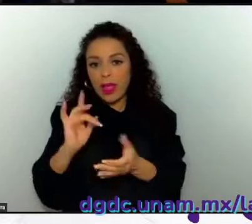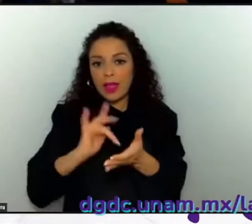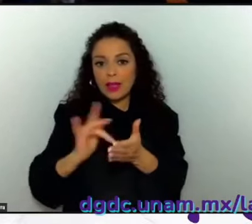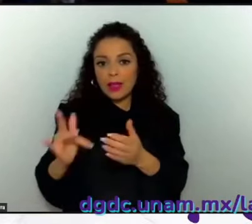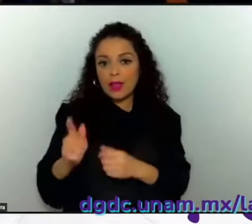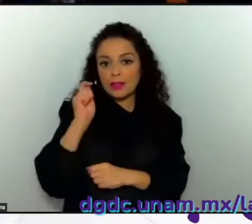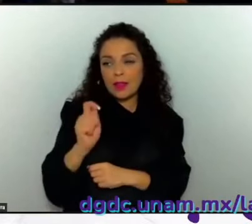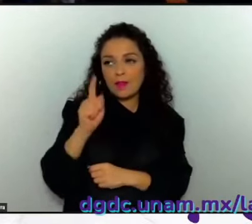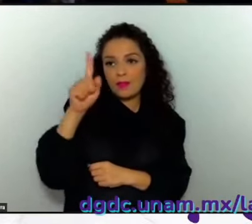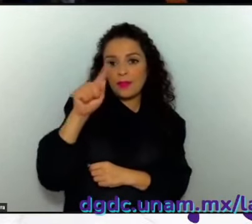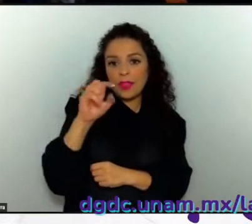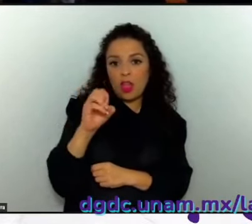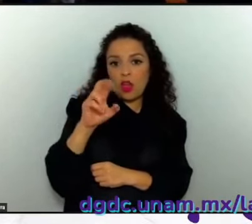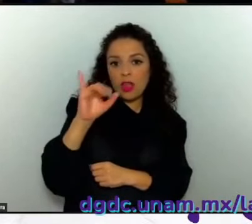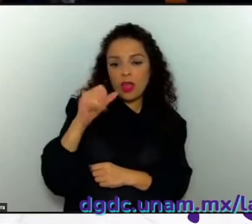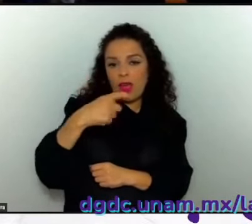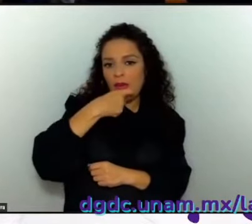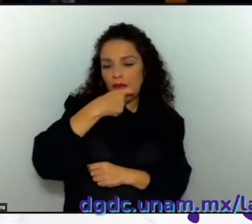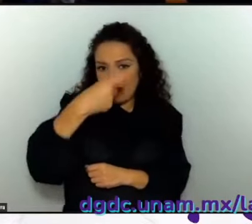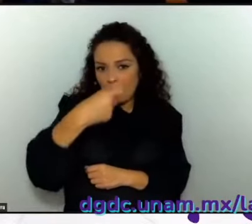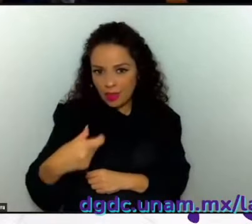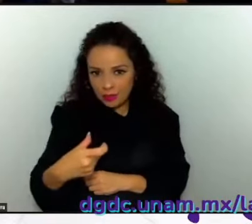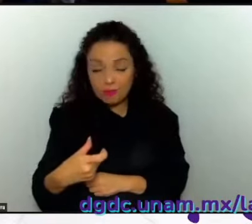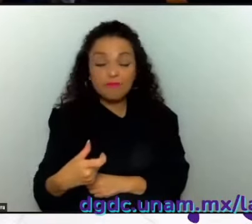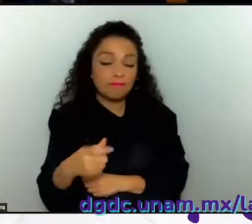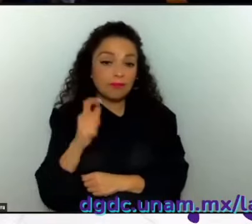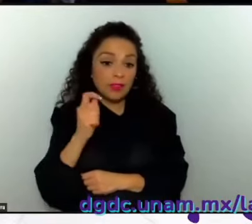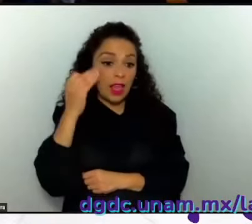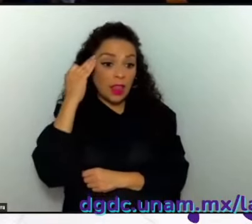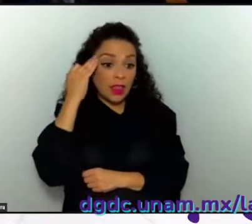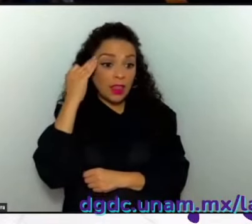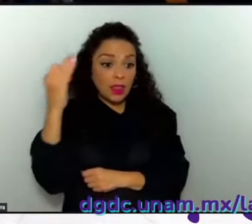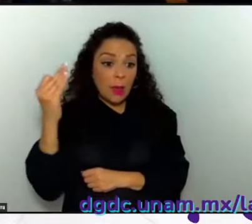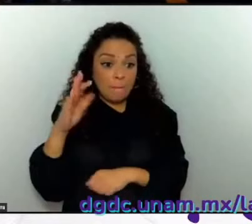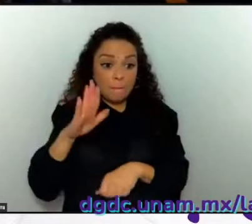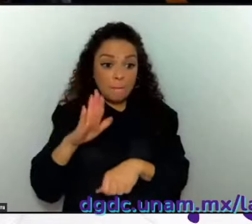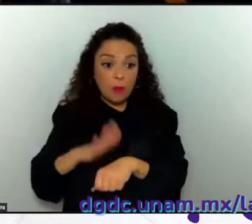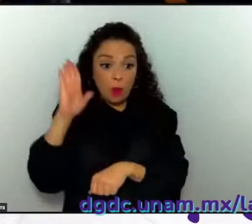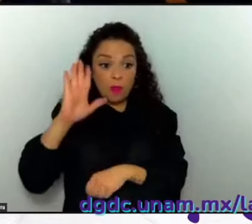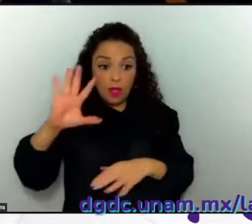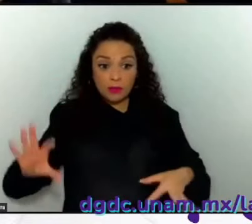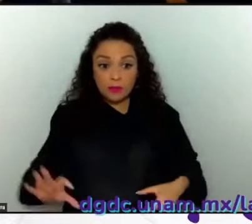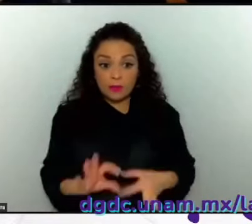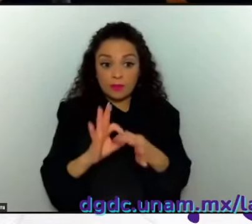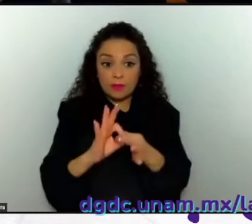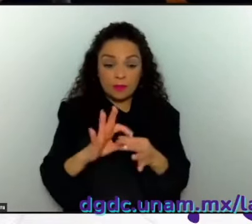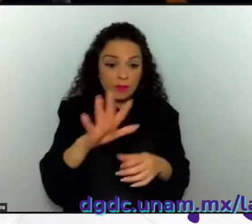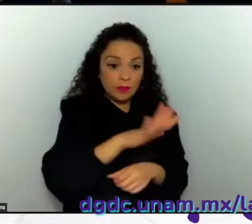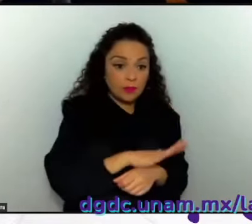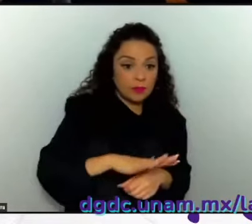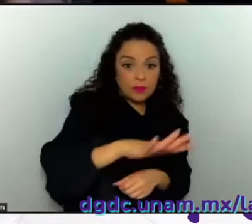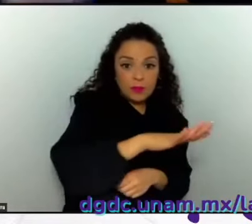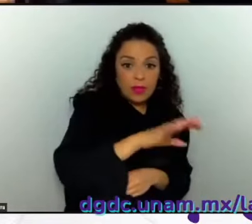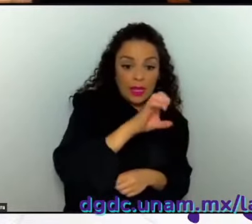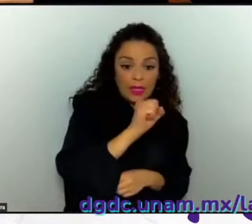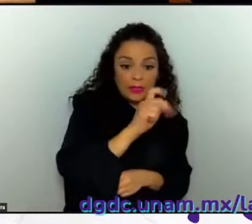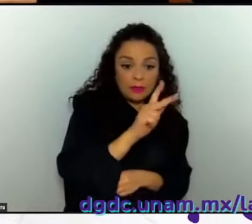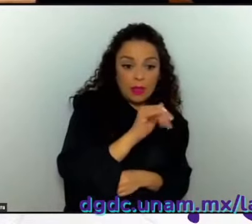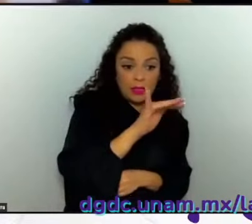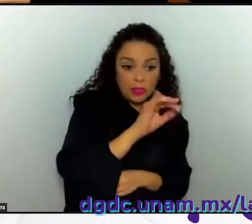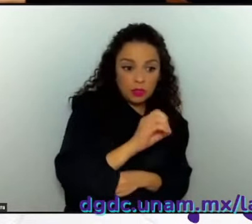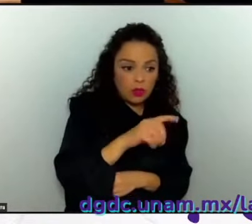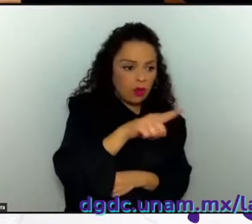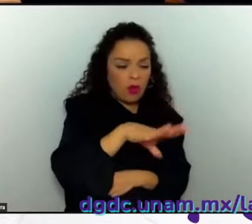relatividad. Sabemos que el tiempo es una dimensión más. En realidad vivimos en un espacio-tiempo de cuatro dimensiones. El tiempo se comporta de